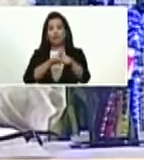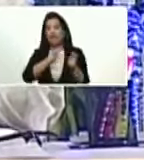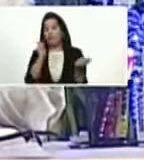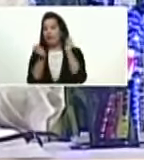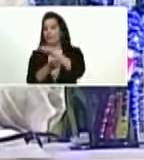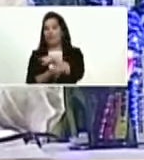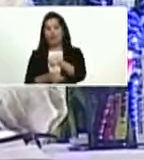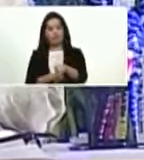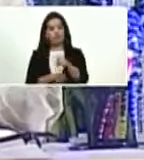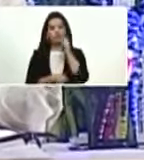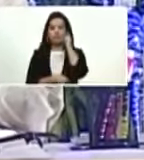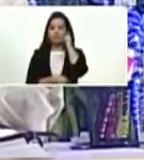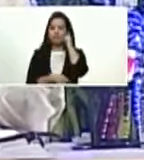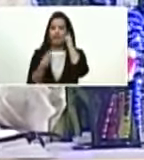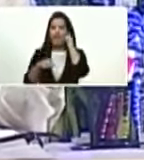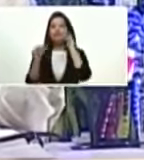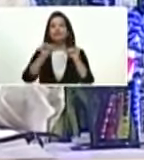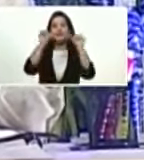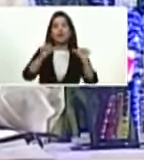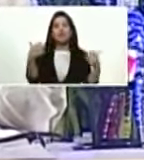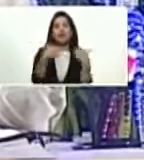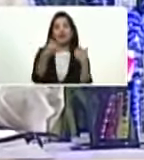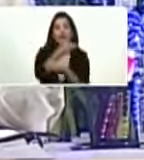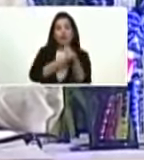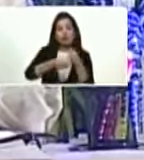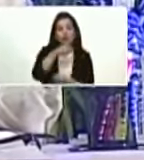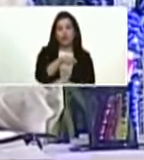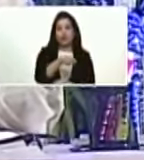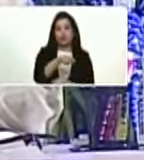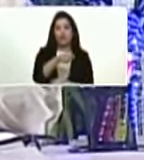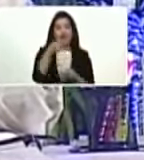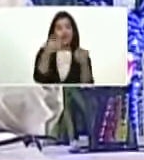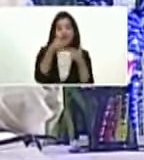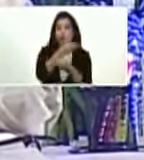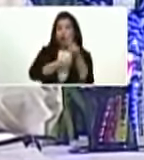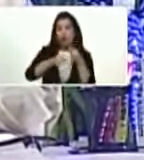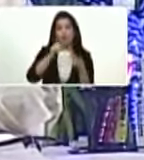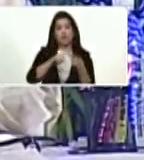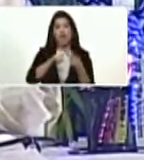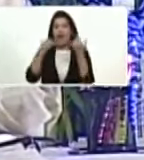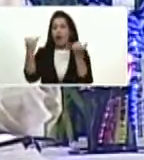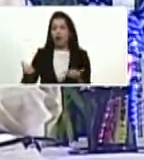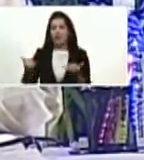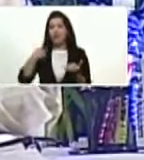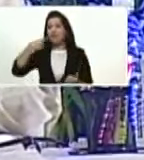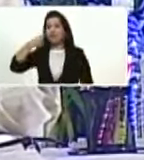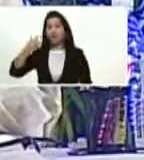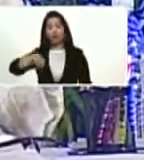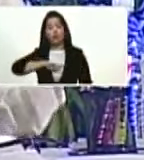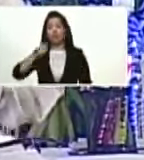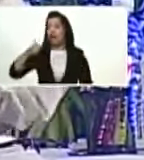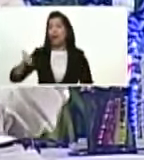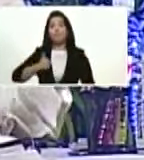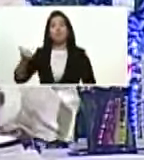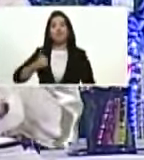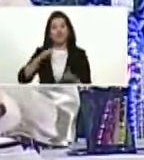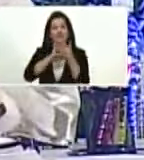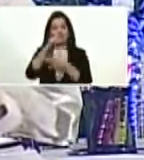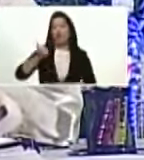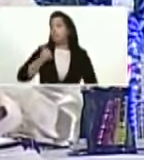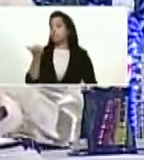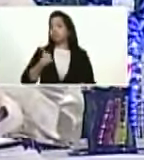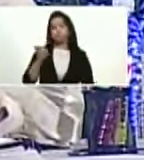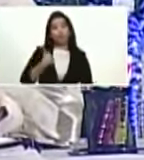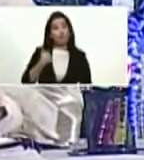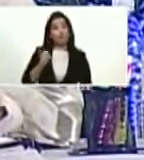el sistema de guerra económica, de caos neoliberal, de sálvese quien pueda, de capitalismo salvaje que se ha impuesto